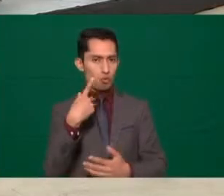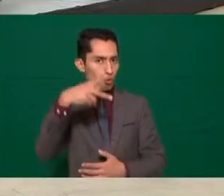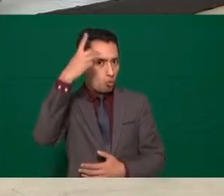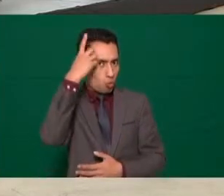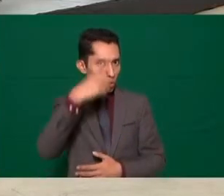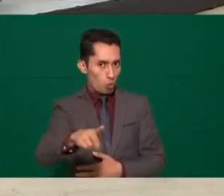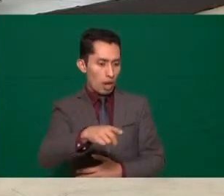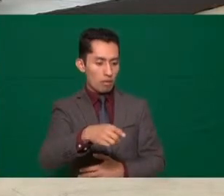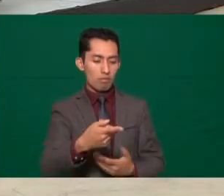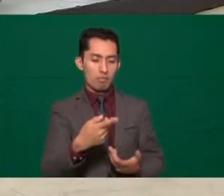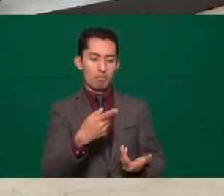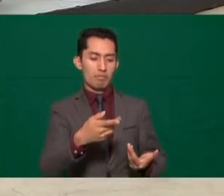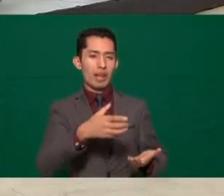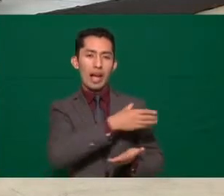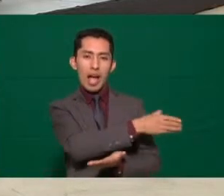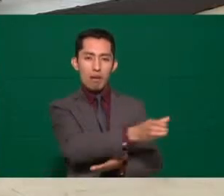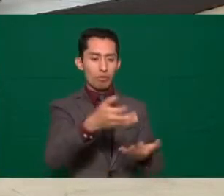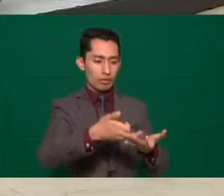en